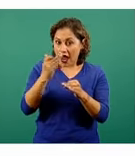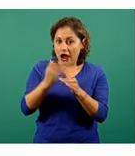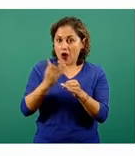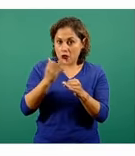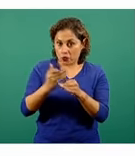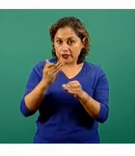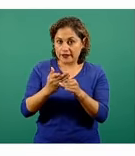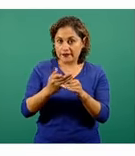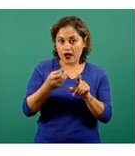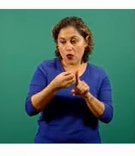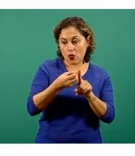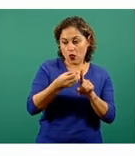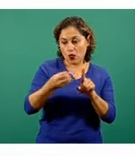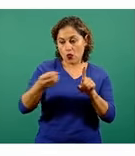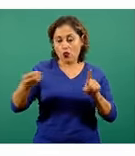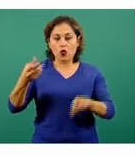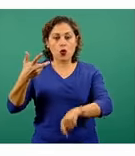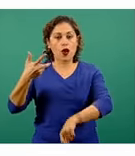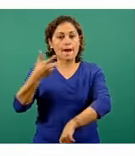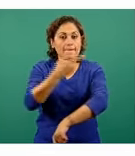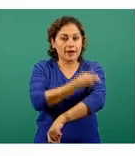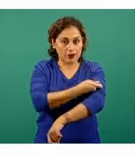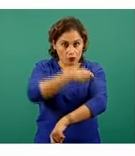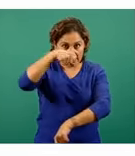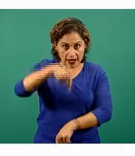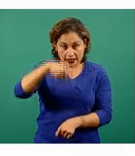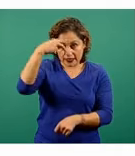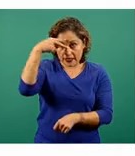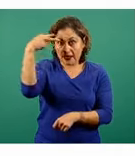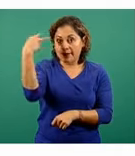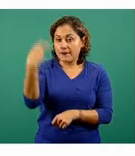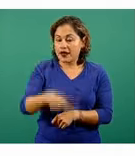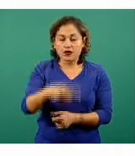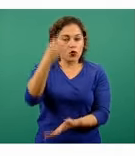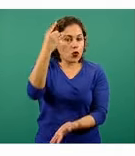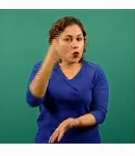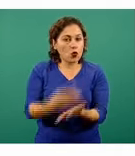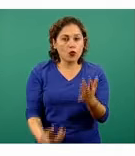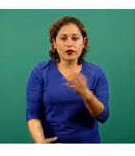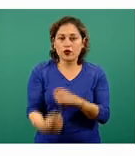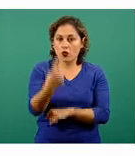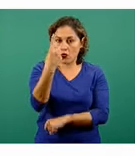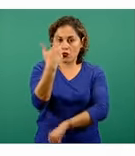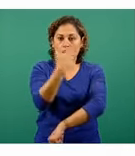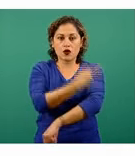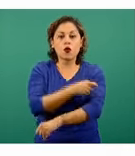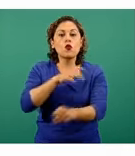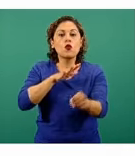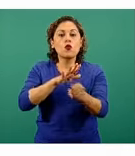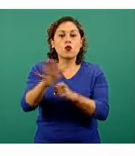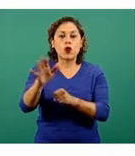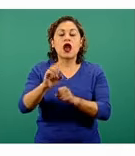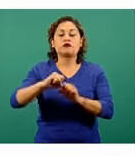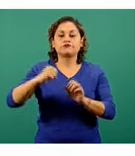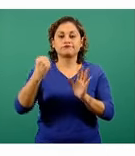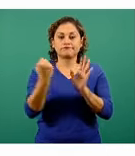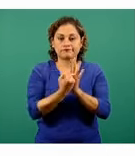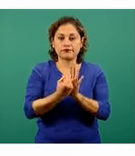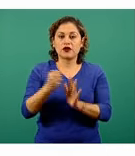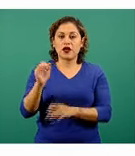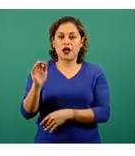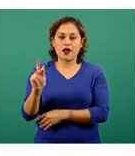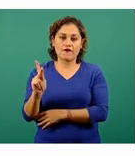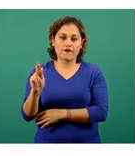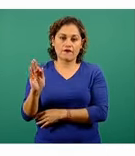momento, la vacuna que se aplica en México y que es la única que hasta el momento se está aplicando es la vacuna de Pfizer, la cual